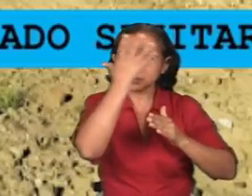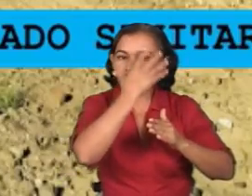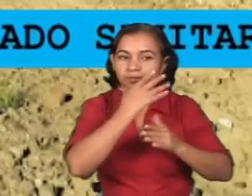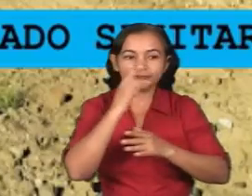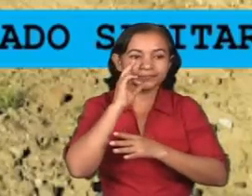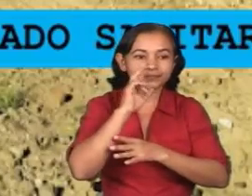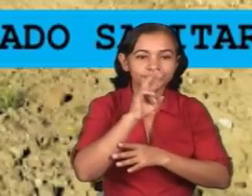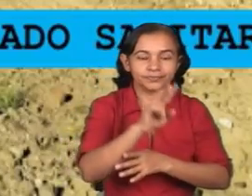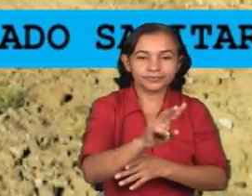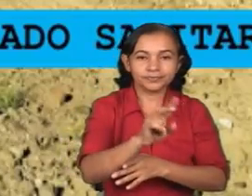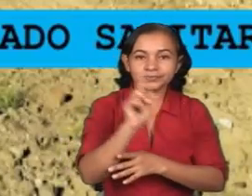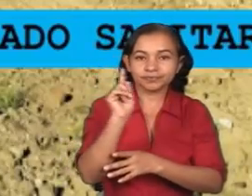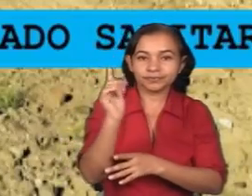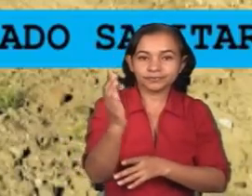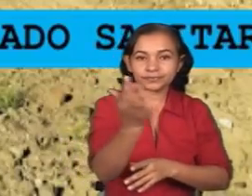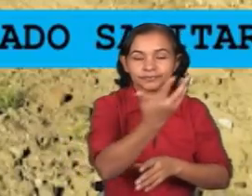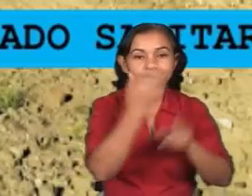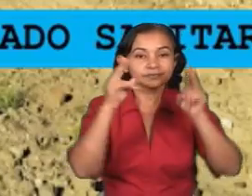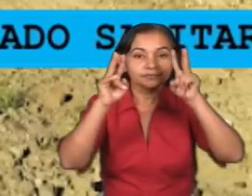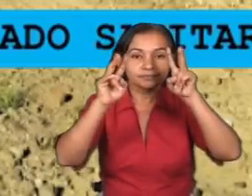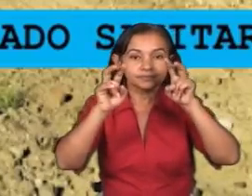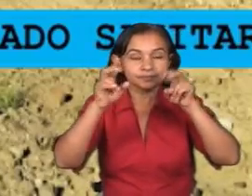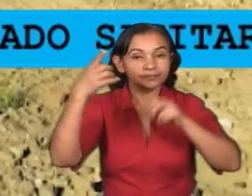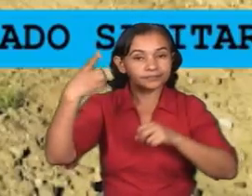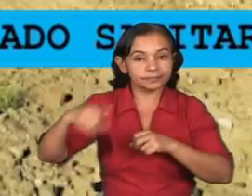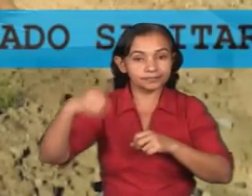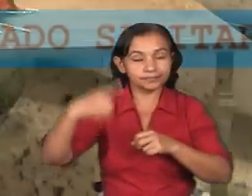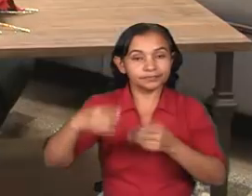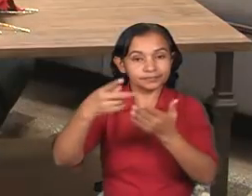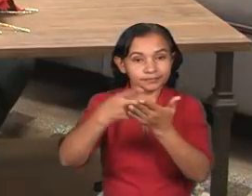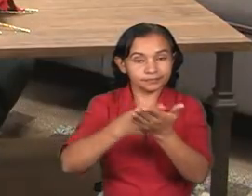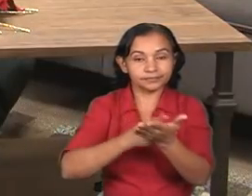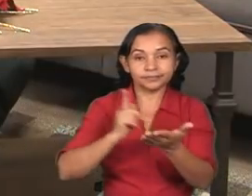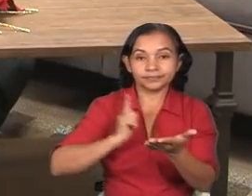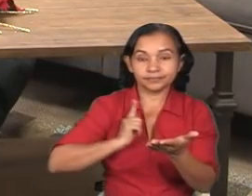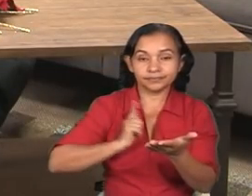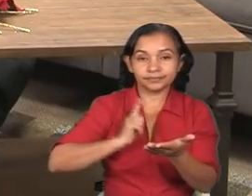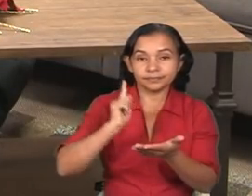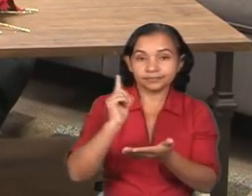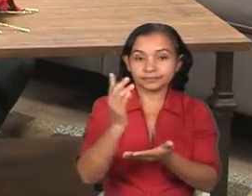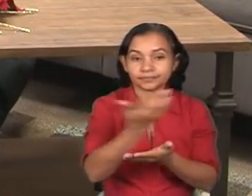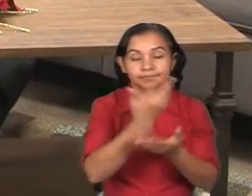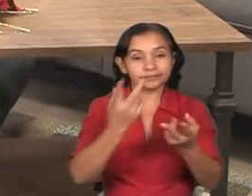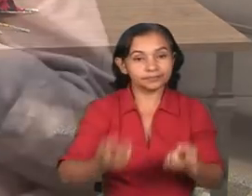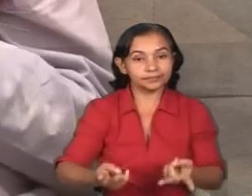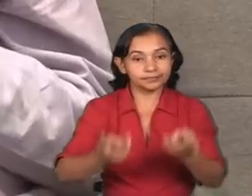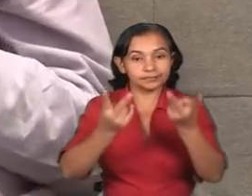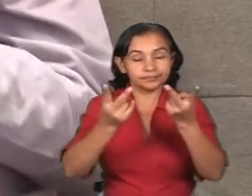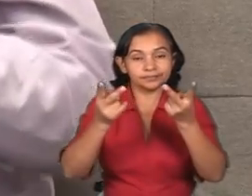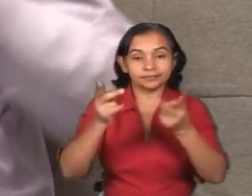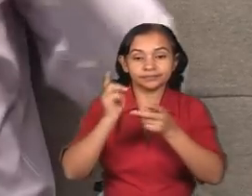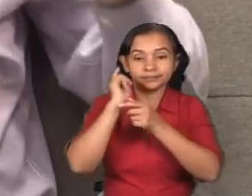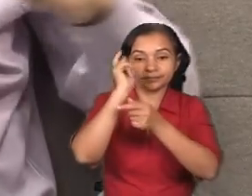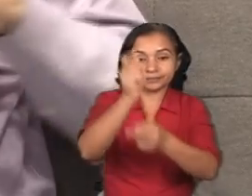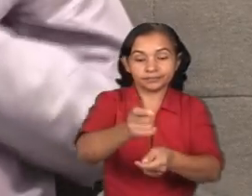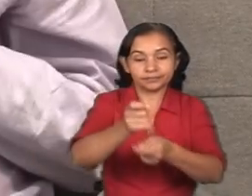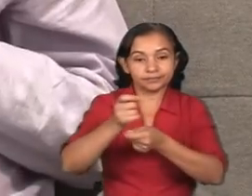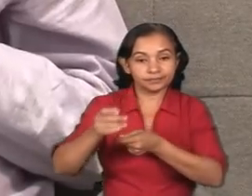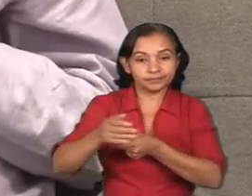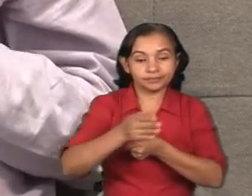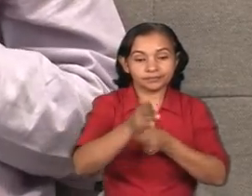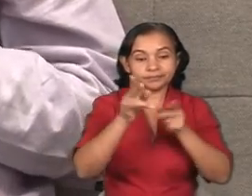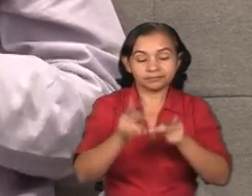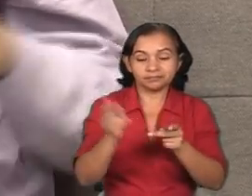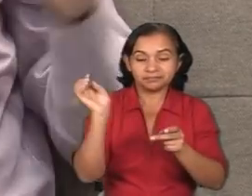todo el tema de restitución de derechos que está alrededor de esos proyectos, toda la calidad de vida de esa gente, los pescadores, la gente que estaba en La